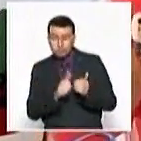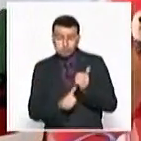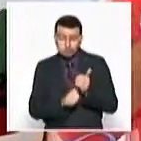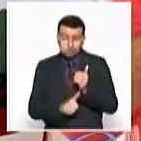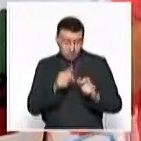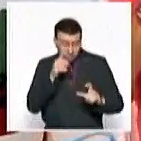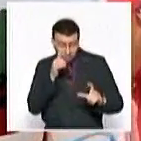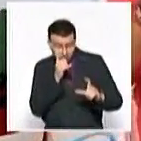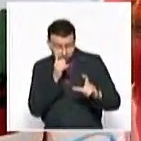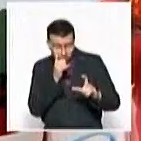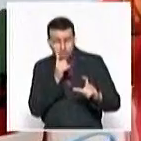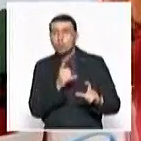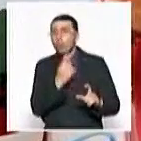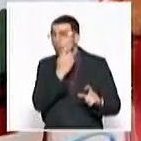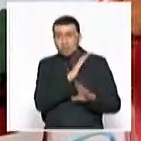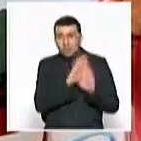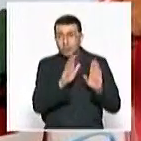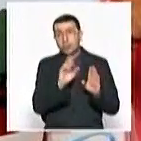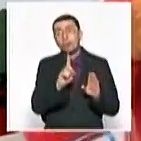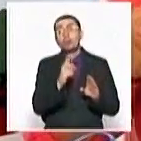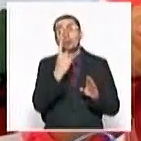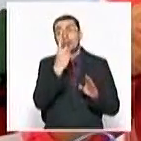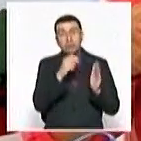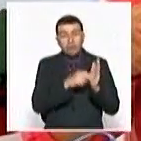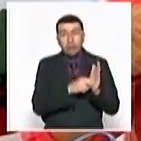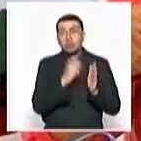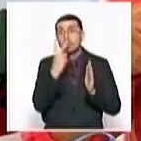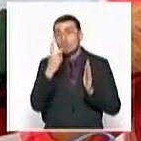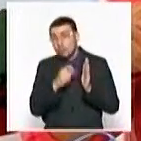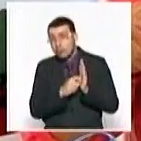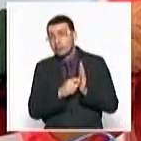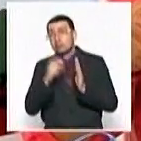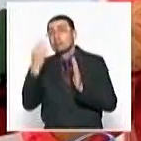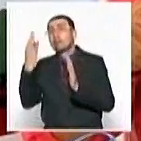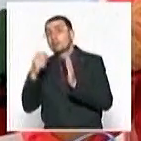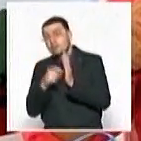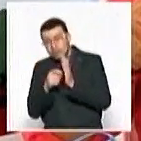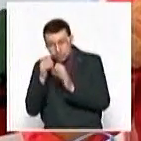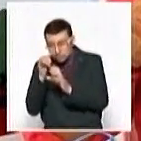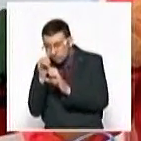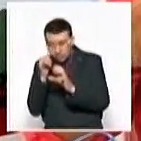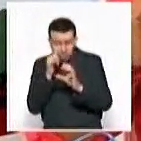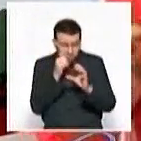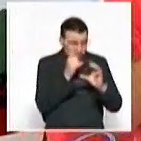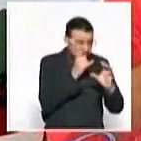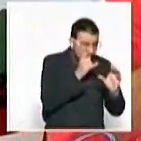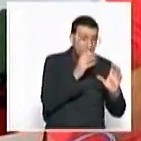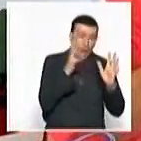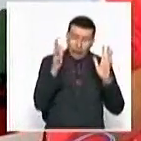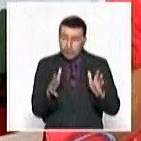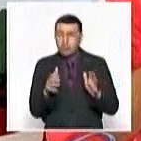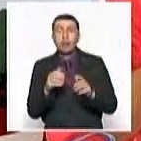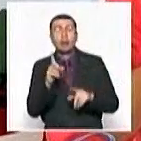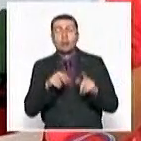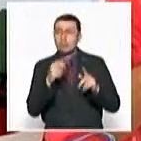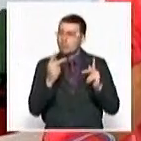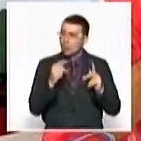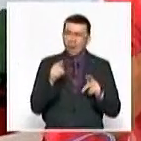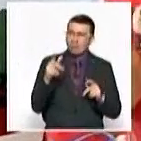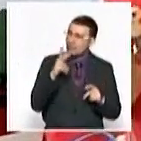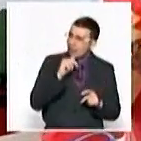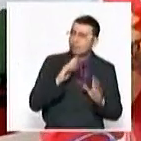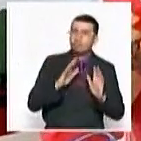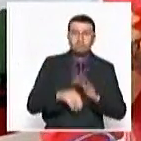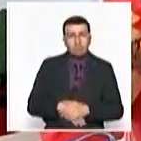dos o tres, porque en cada popó no salen los parásitos. Entonces la gente tiene el resultado negativo